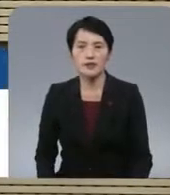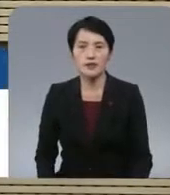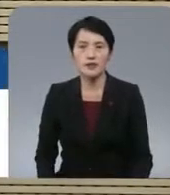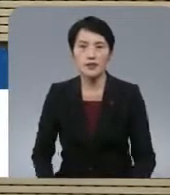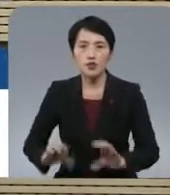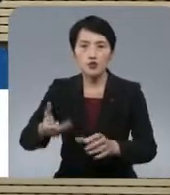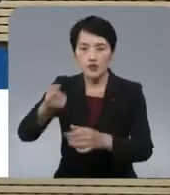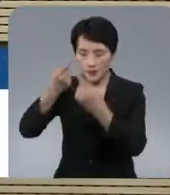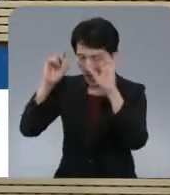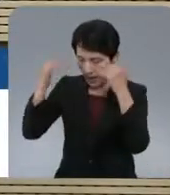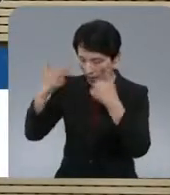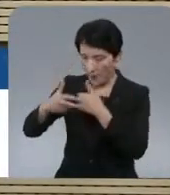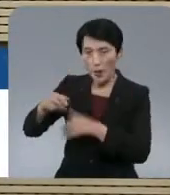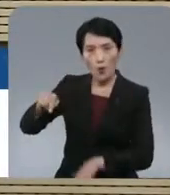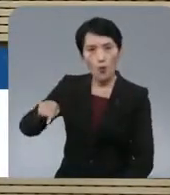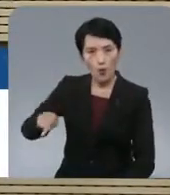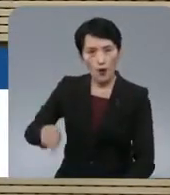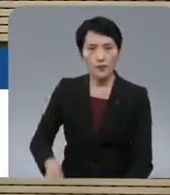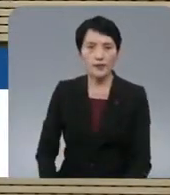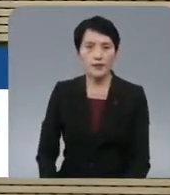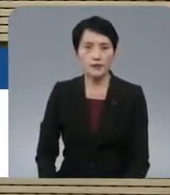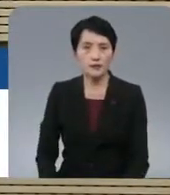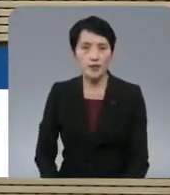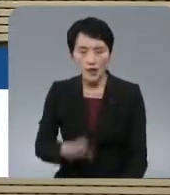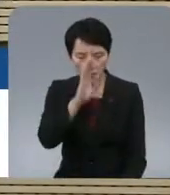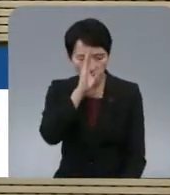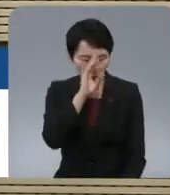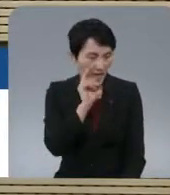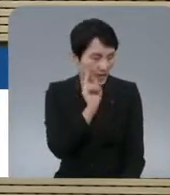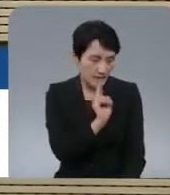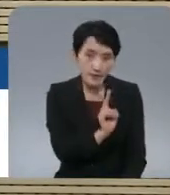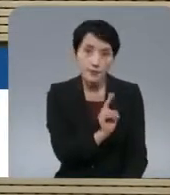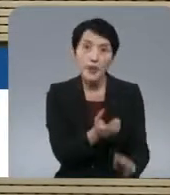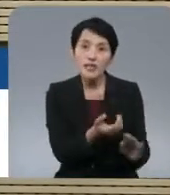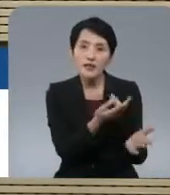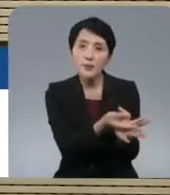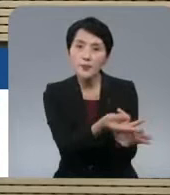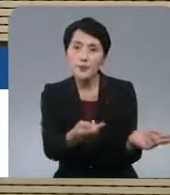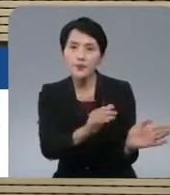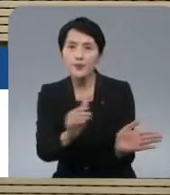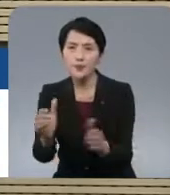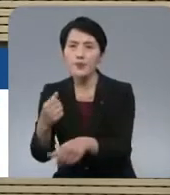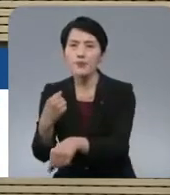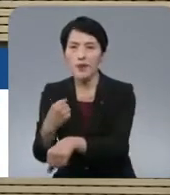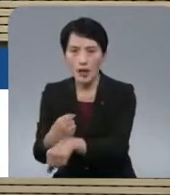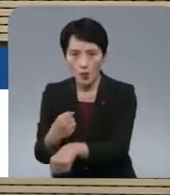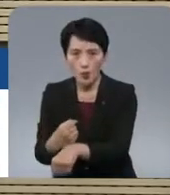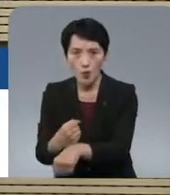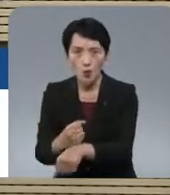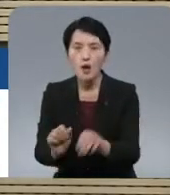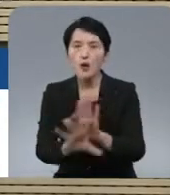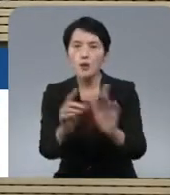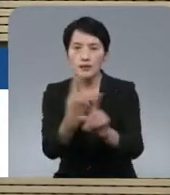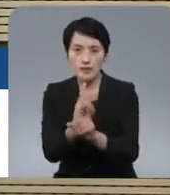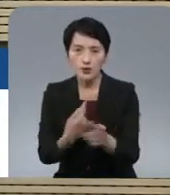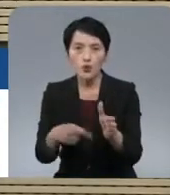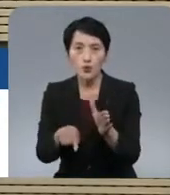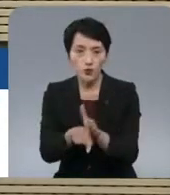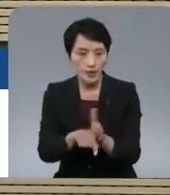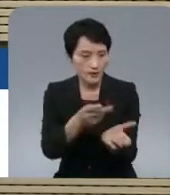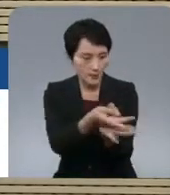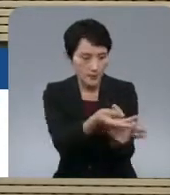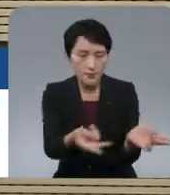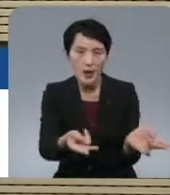gobierno anunció que hasta el mes de enero habilitarán unas 6 mil 900 camas más y aumentarán hasta 300 los consultorios y clínicas